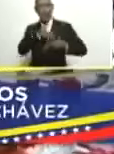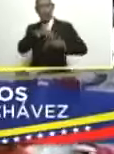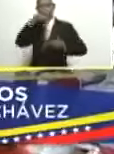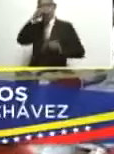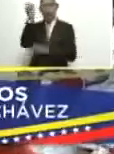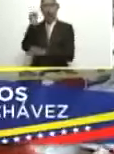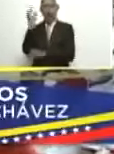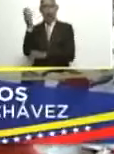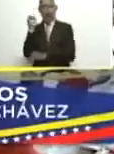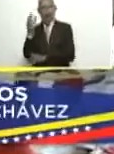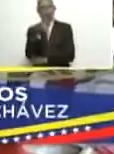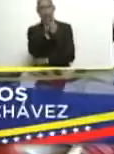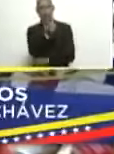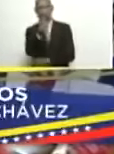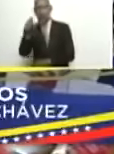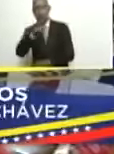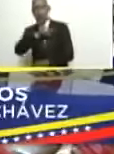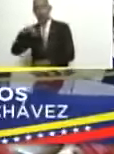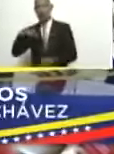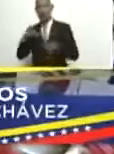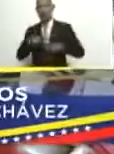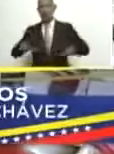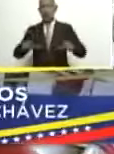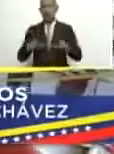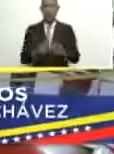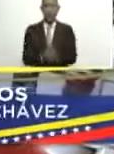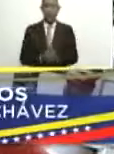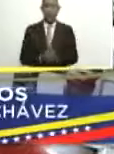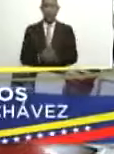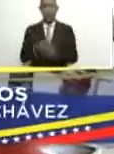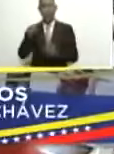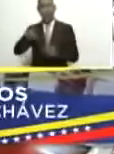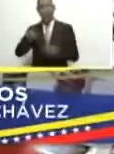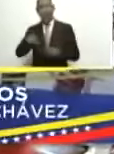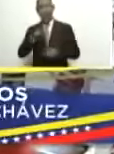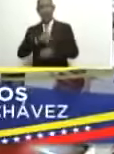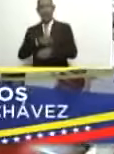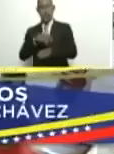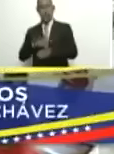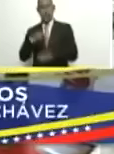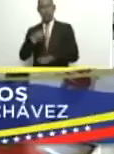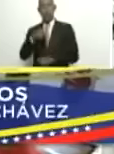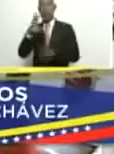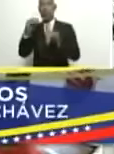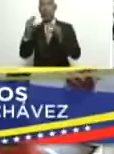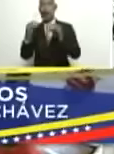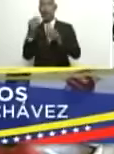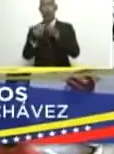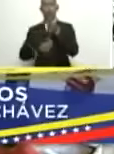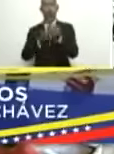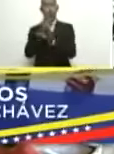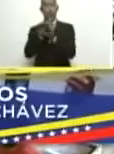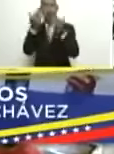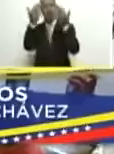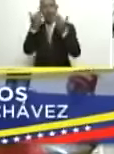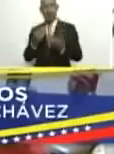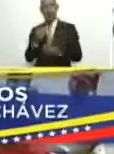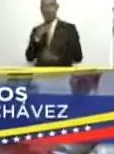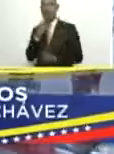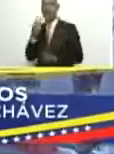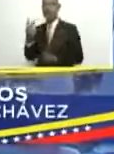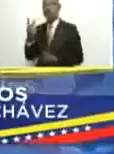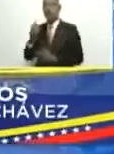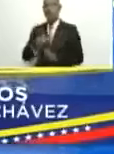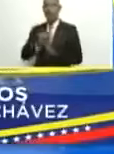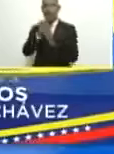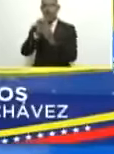asambleario en cada uno de nuestros territorios. Y en esta oportunidad yo le hablo como vocera, porque es importante